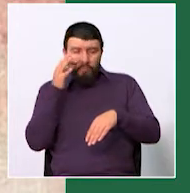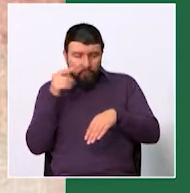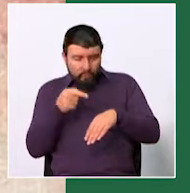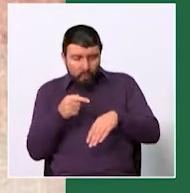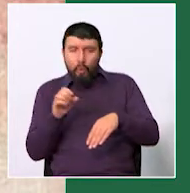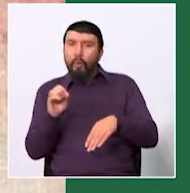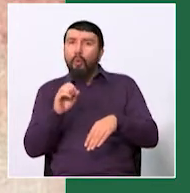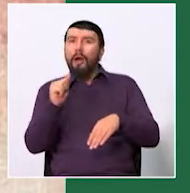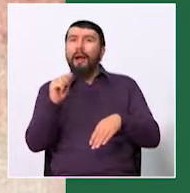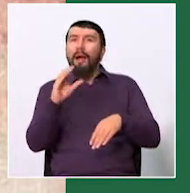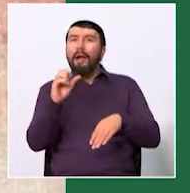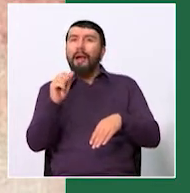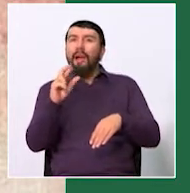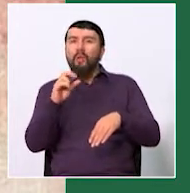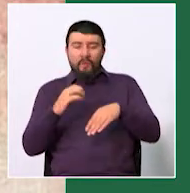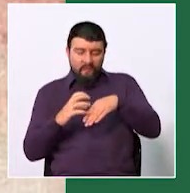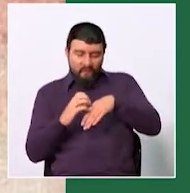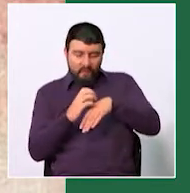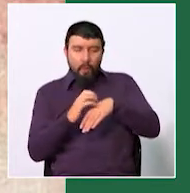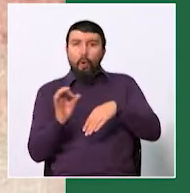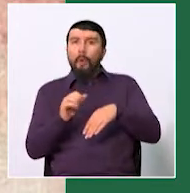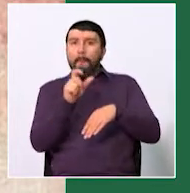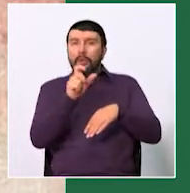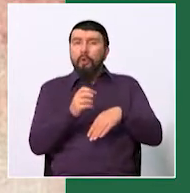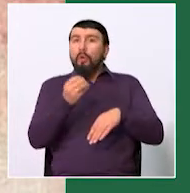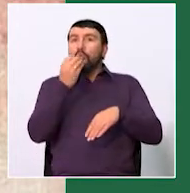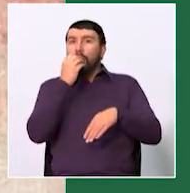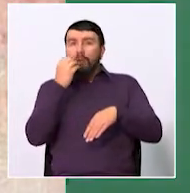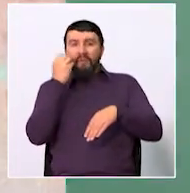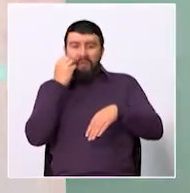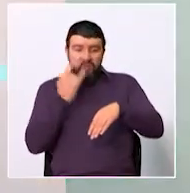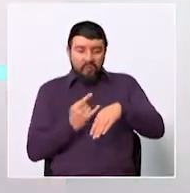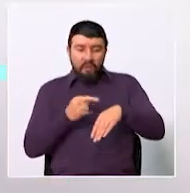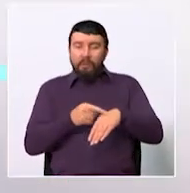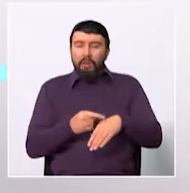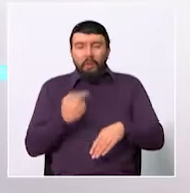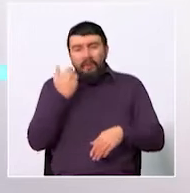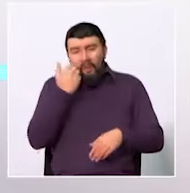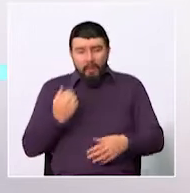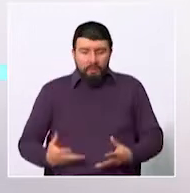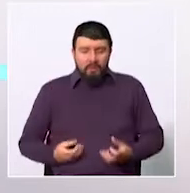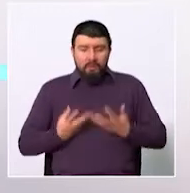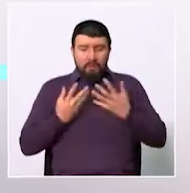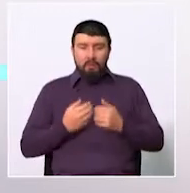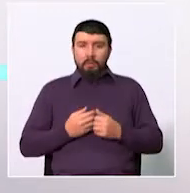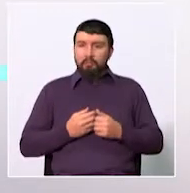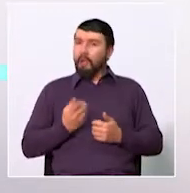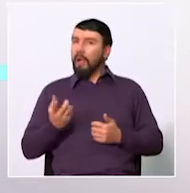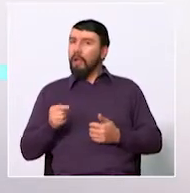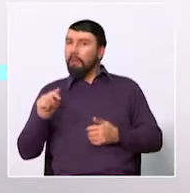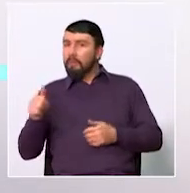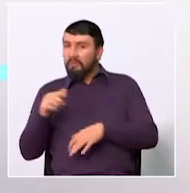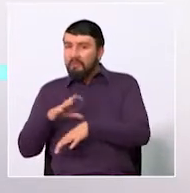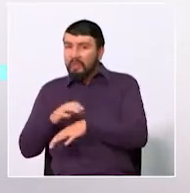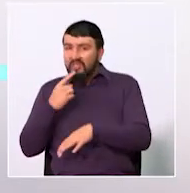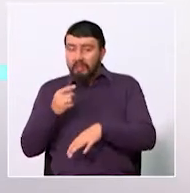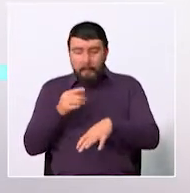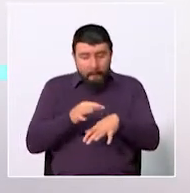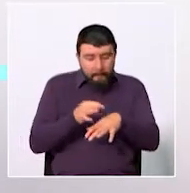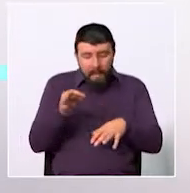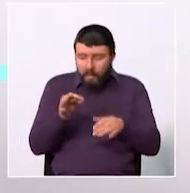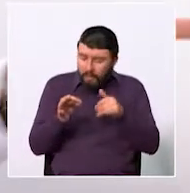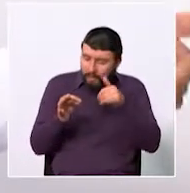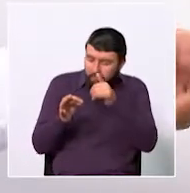ácaros o será que la persona hizo una intoxicación algún alimento tomemos una biopsia de esos arranquemos un